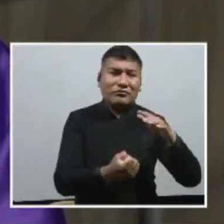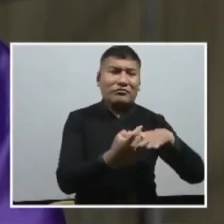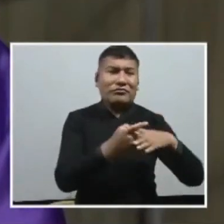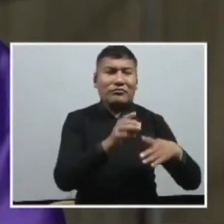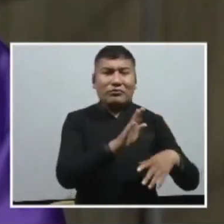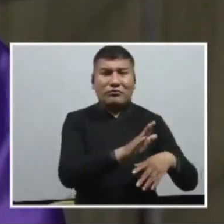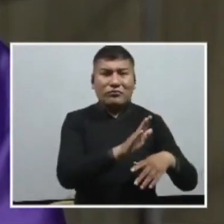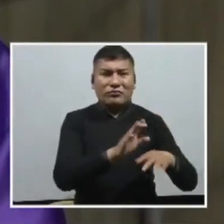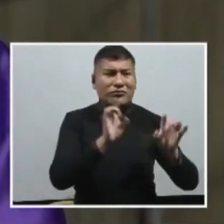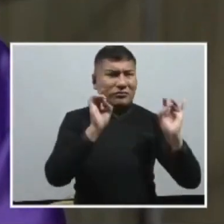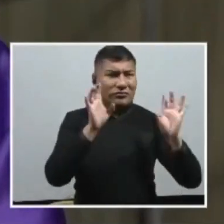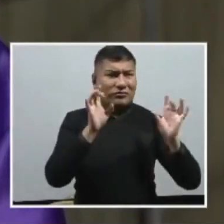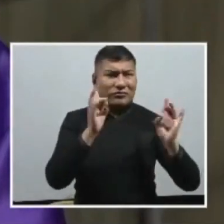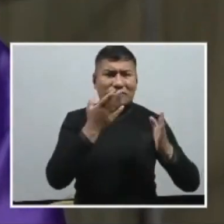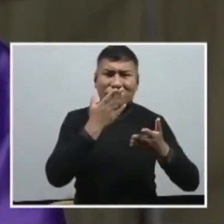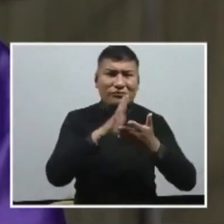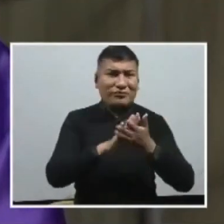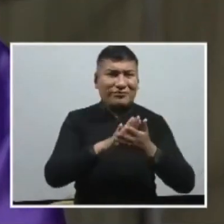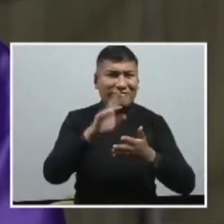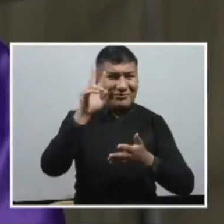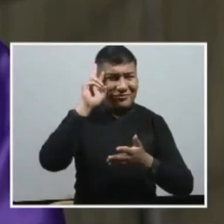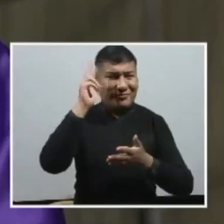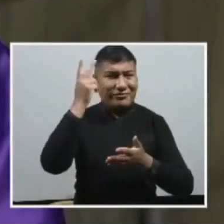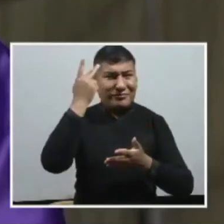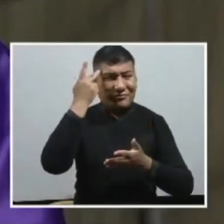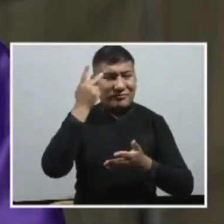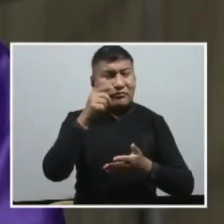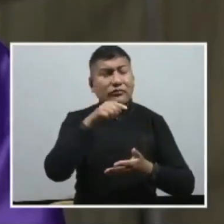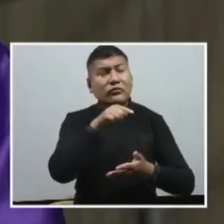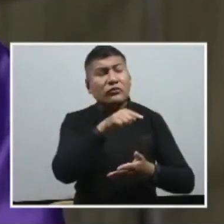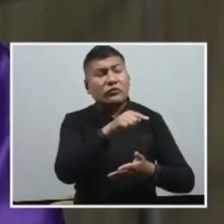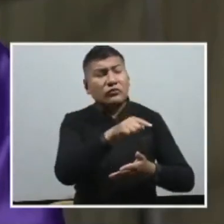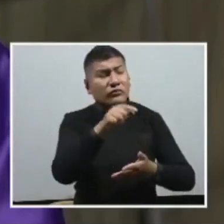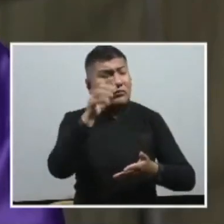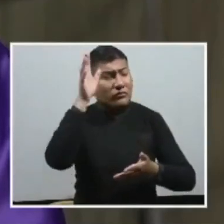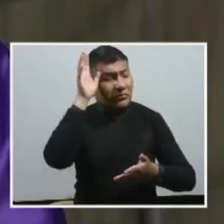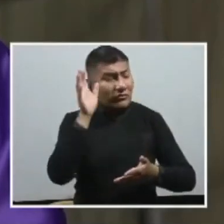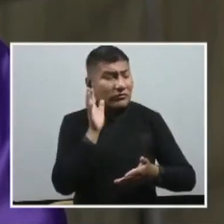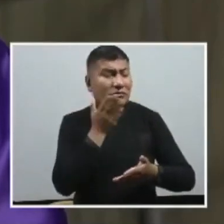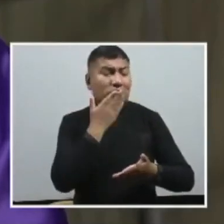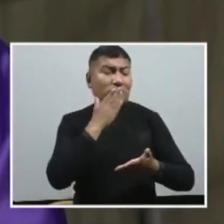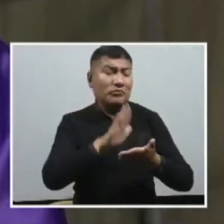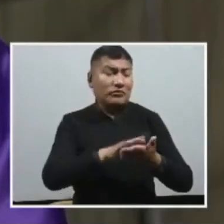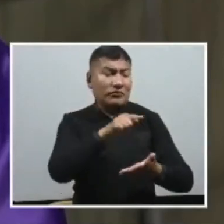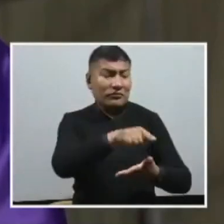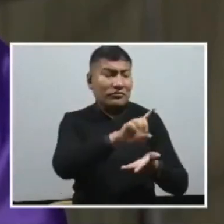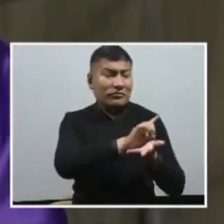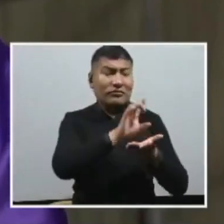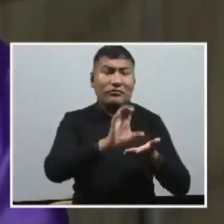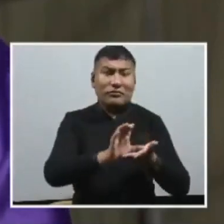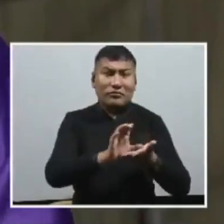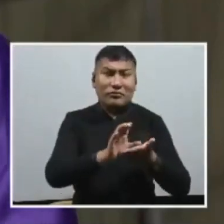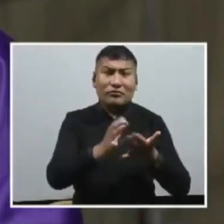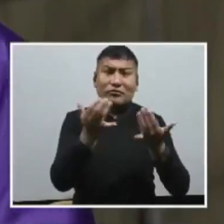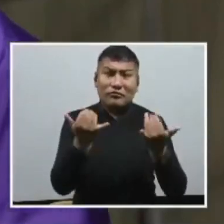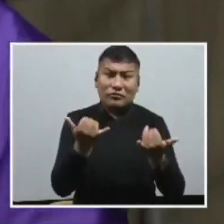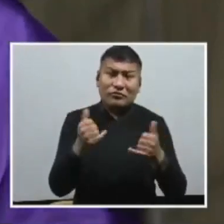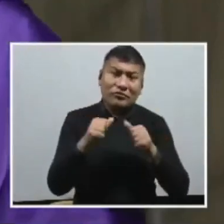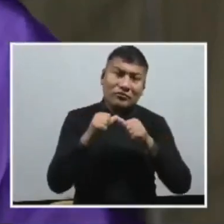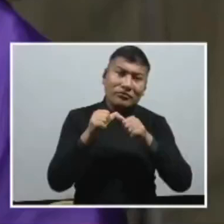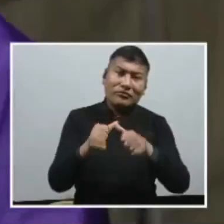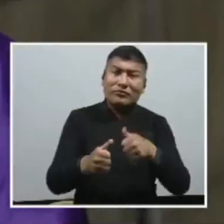¿verdad? Algo mal han debido hacer sus papás para que salga así. Y todavía nos persigue esa